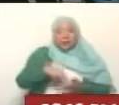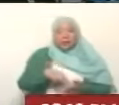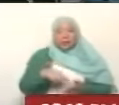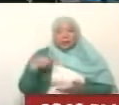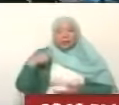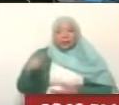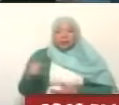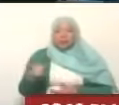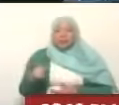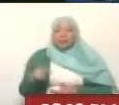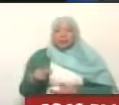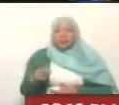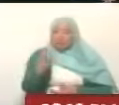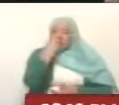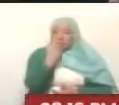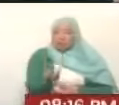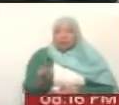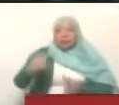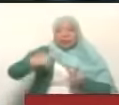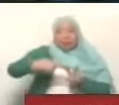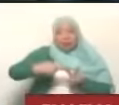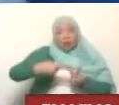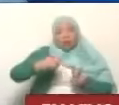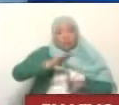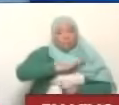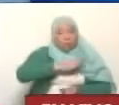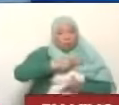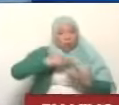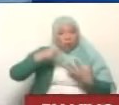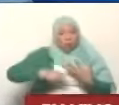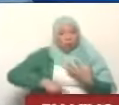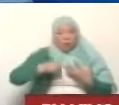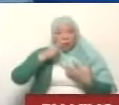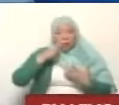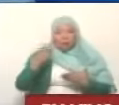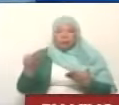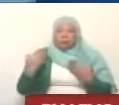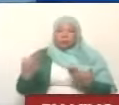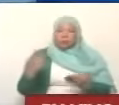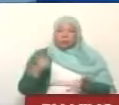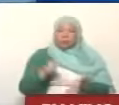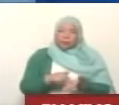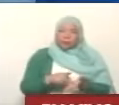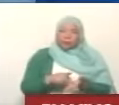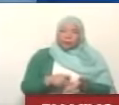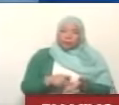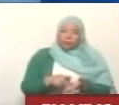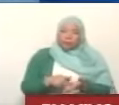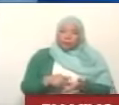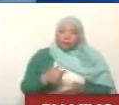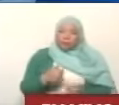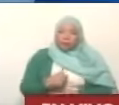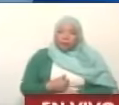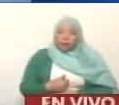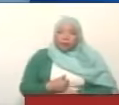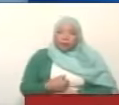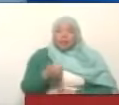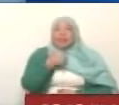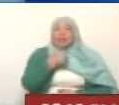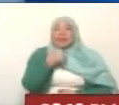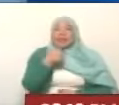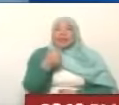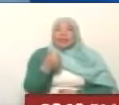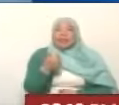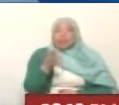Dale, te debo una visita. No hay problema cuando usted pueda. Pronto. Pronto. Pero ¿quién gana el pulso, cree usted? Yo creo que yo, para ver.